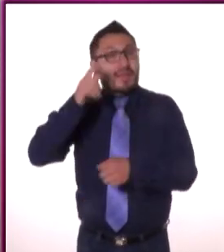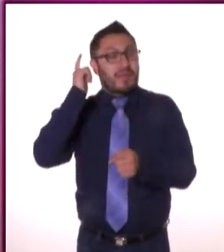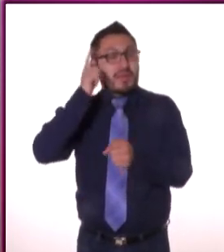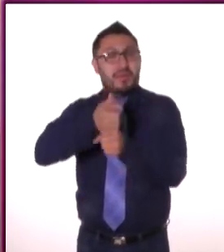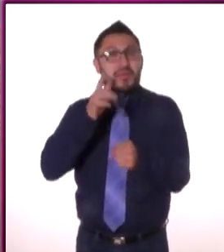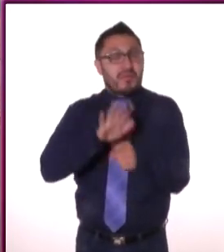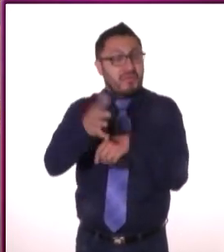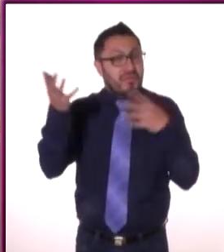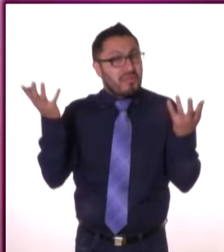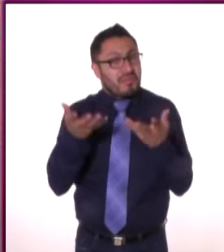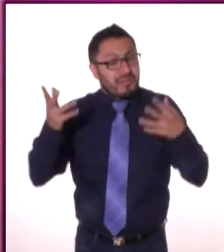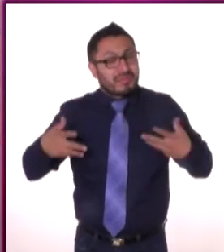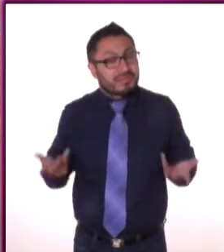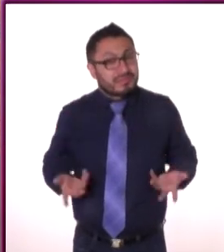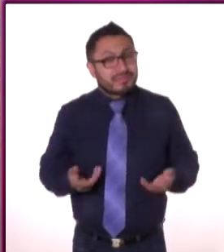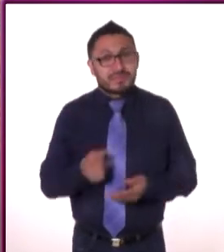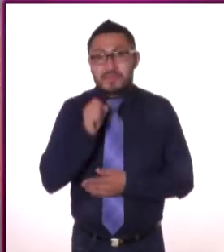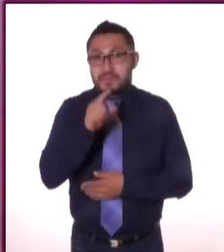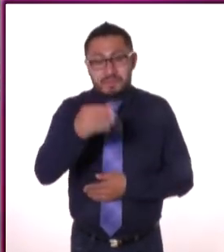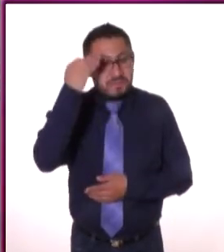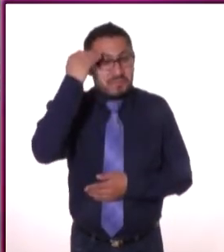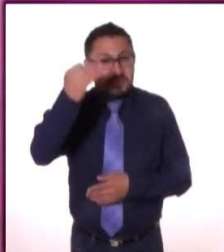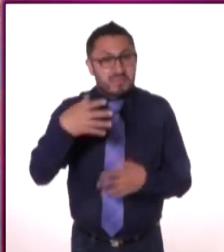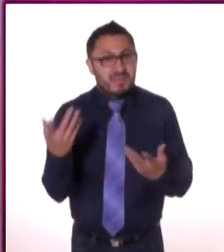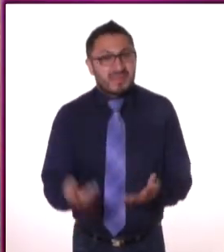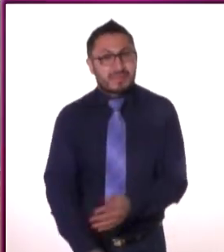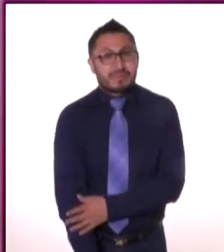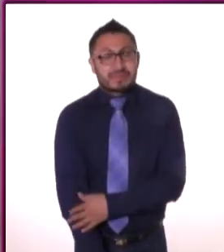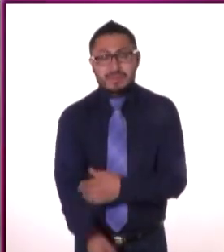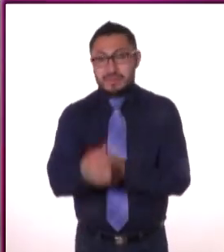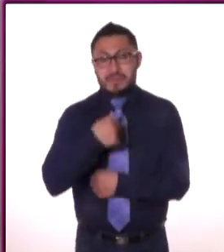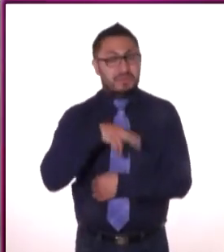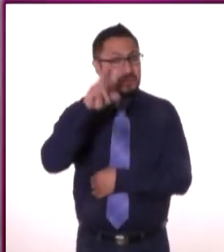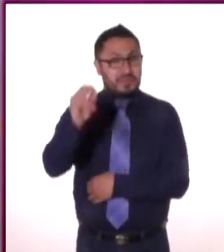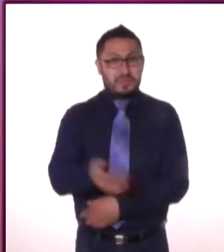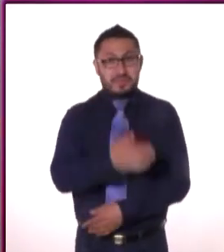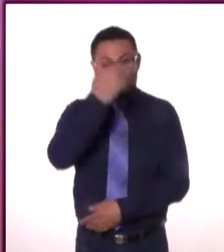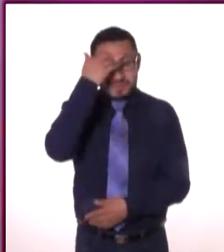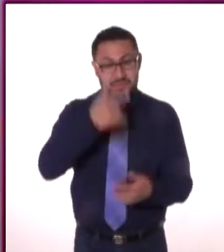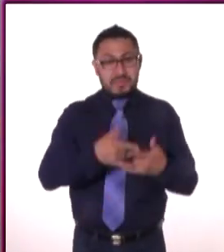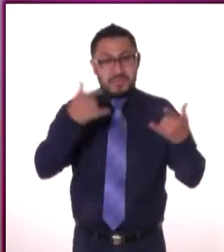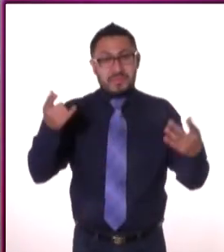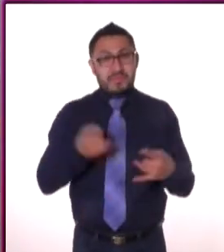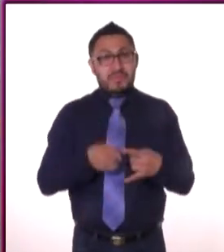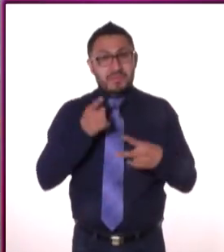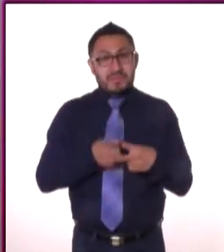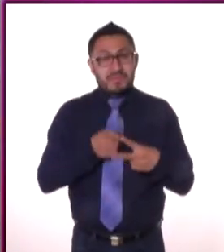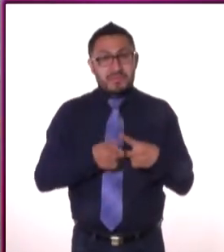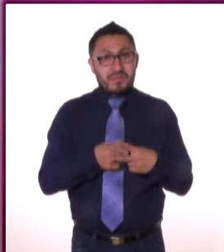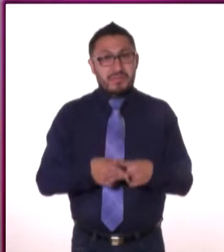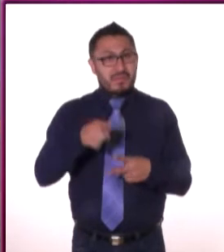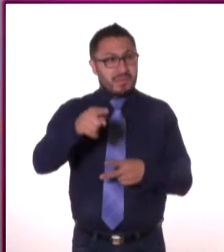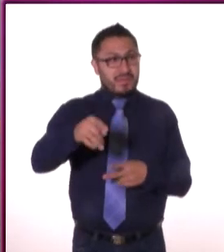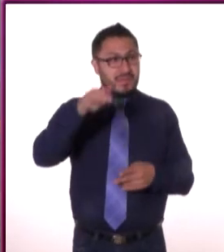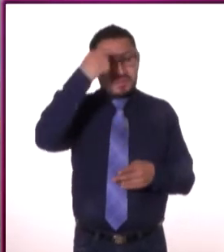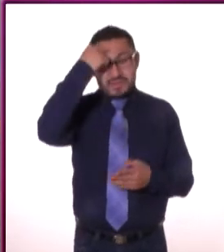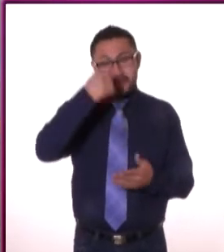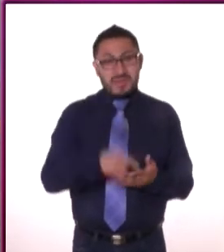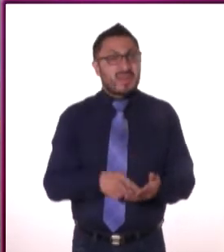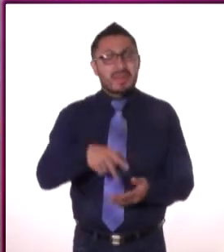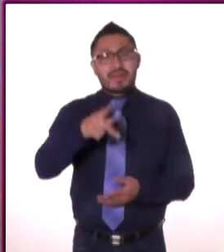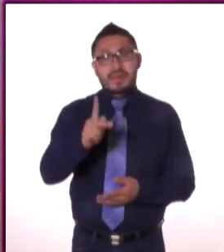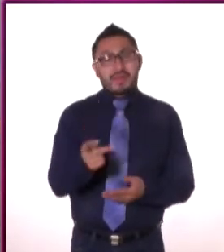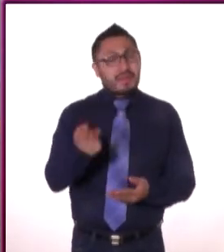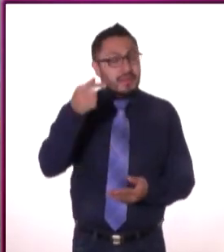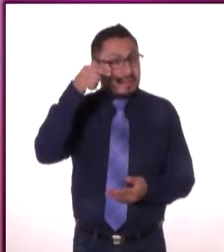otros descubrimientos crees que se estaban realizando en la misma época? No soy historiador de la matemática, a veces me fallan un poco las fechas,